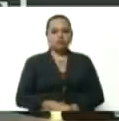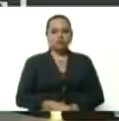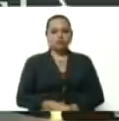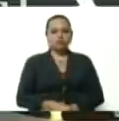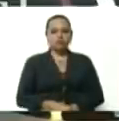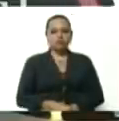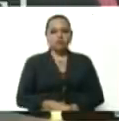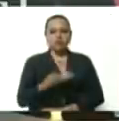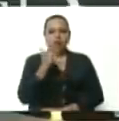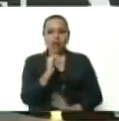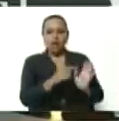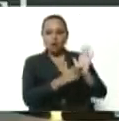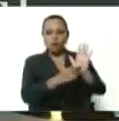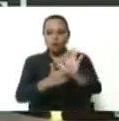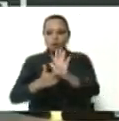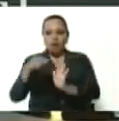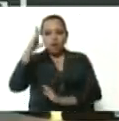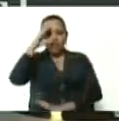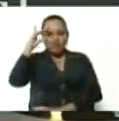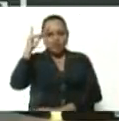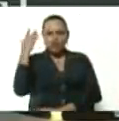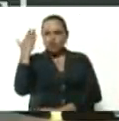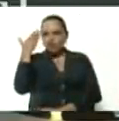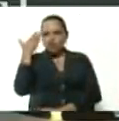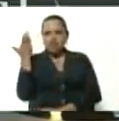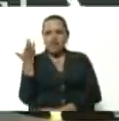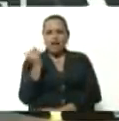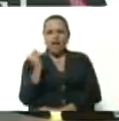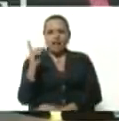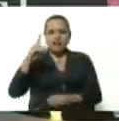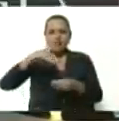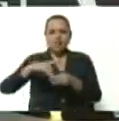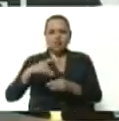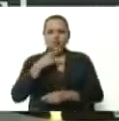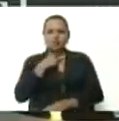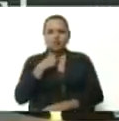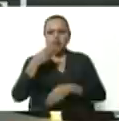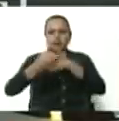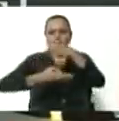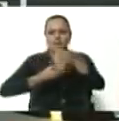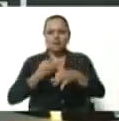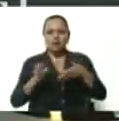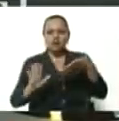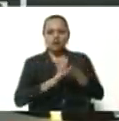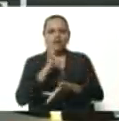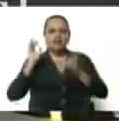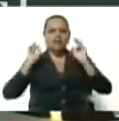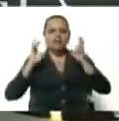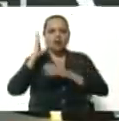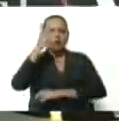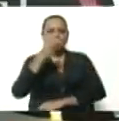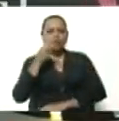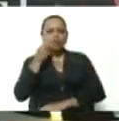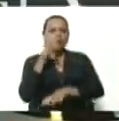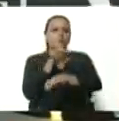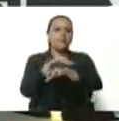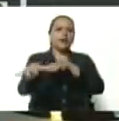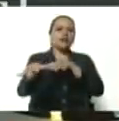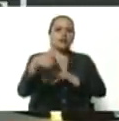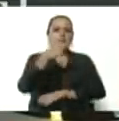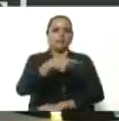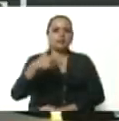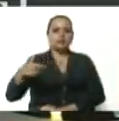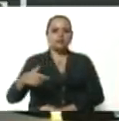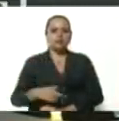se está presentando, Delcy. No sé si tienes el dato allí. Me gustaría que lo comentes. El tema de la juventud, la mayoría de las